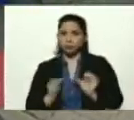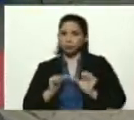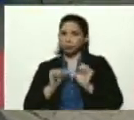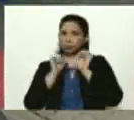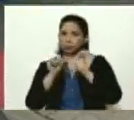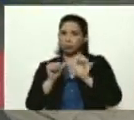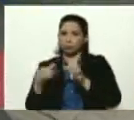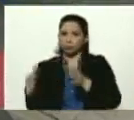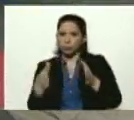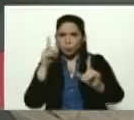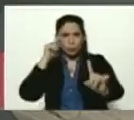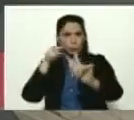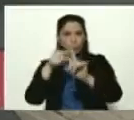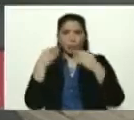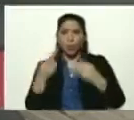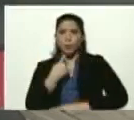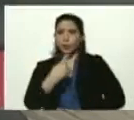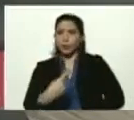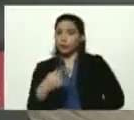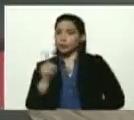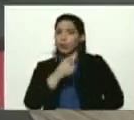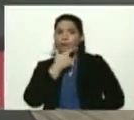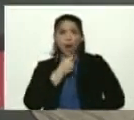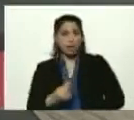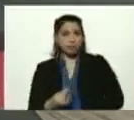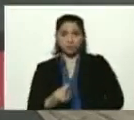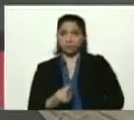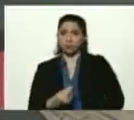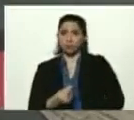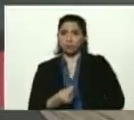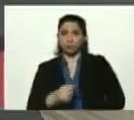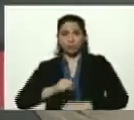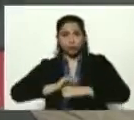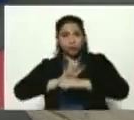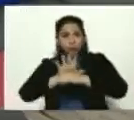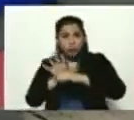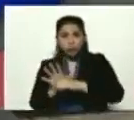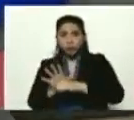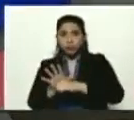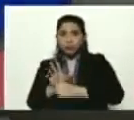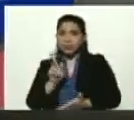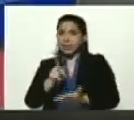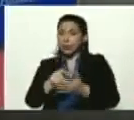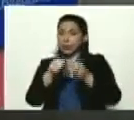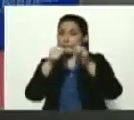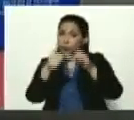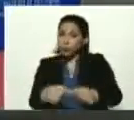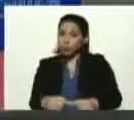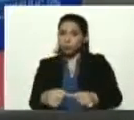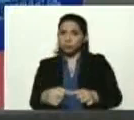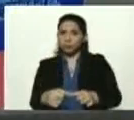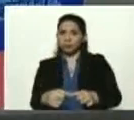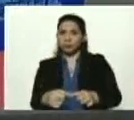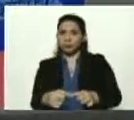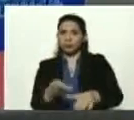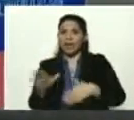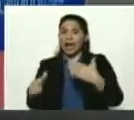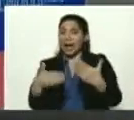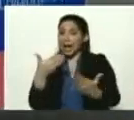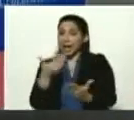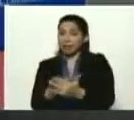este rumbo. Como lo he dicho, no es fácil. Este coronavirus llegó para quedarse y hasta